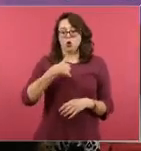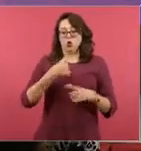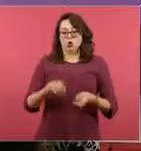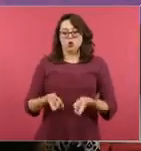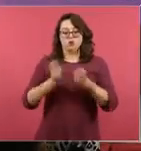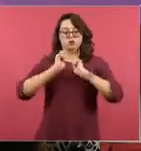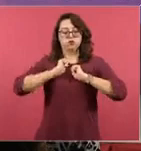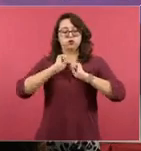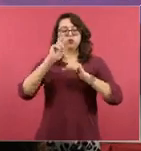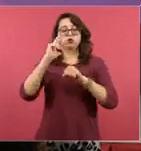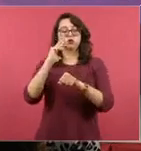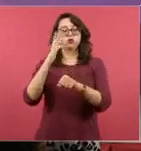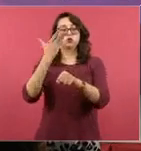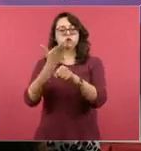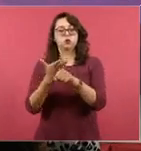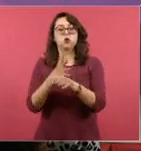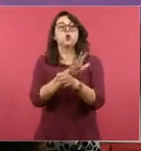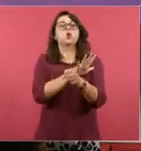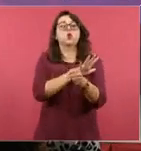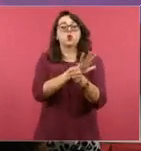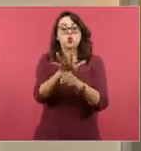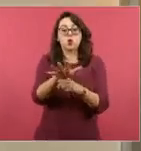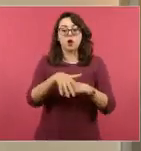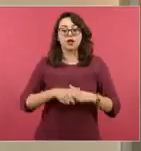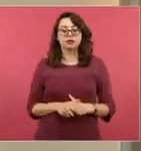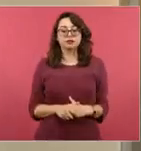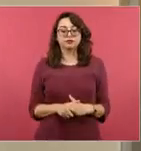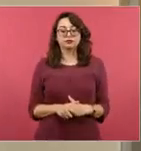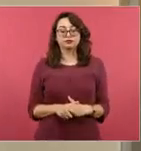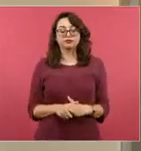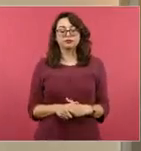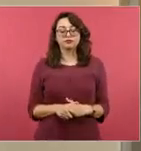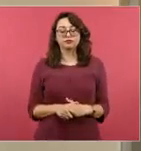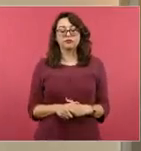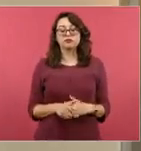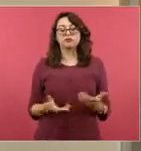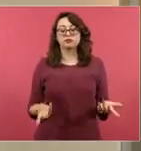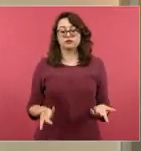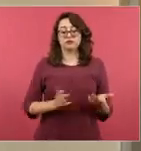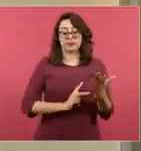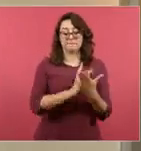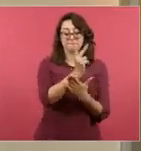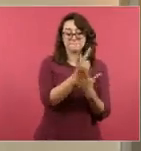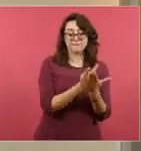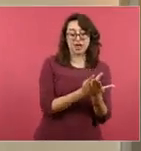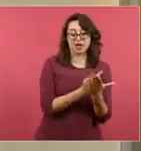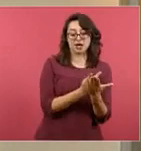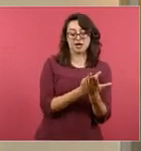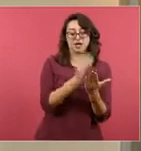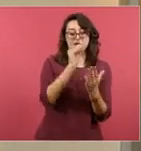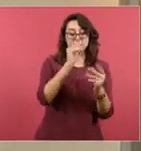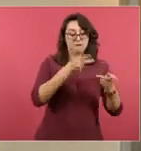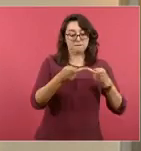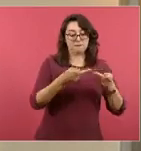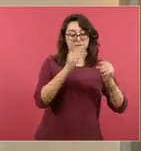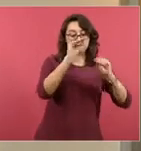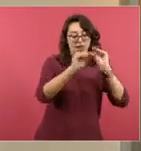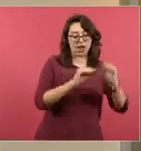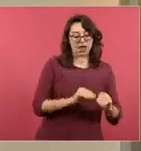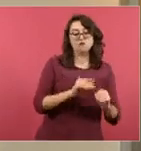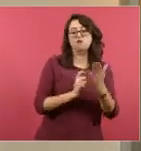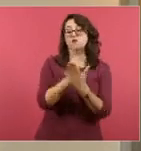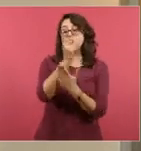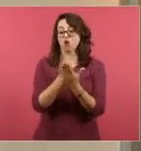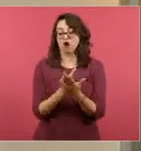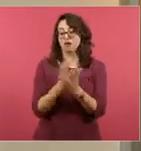que en este plan y programa de estudios y los libros de texto, efectivamente